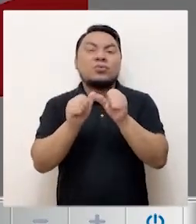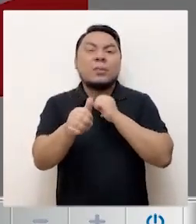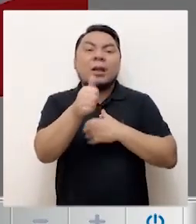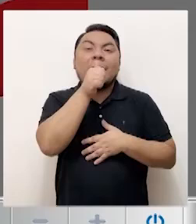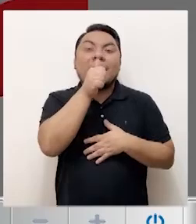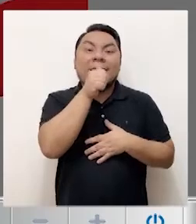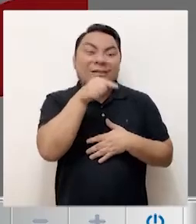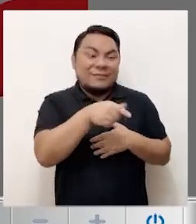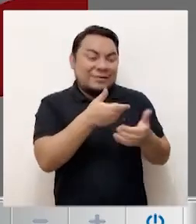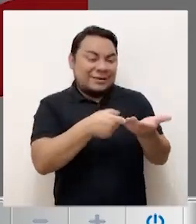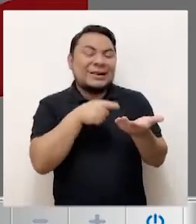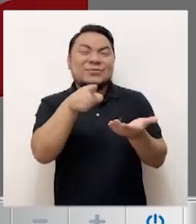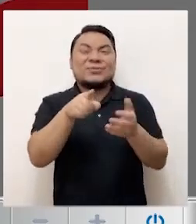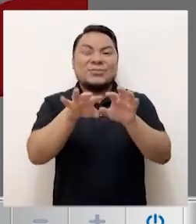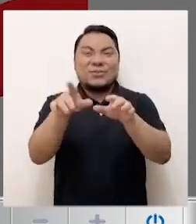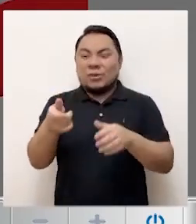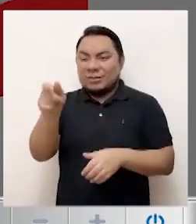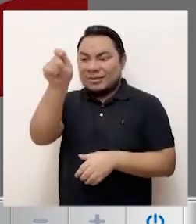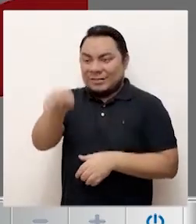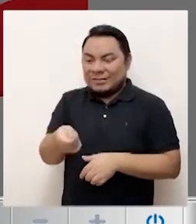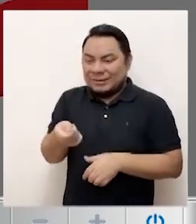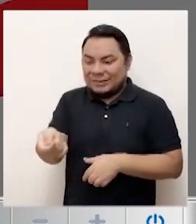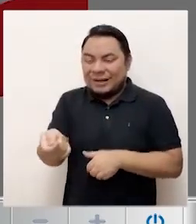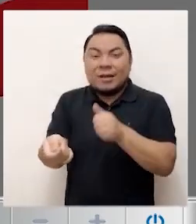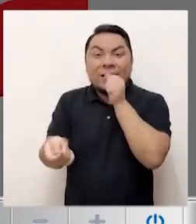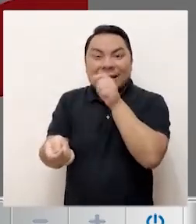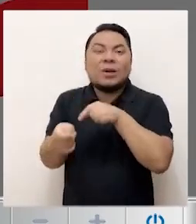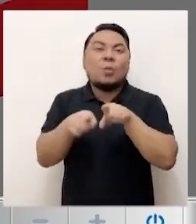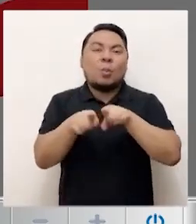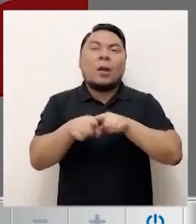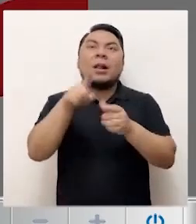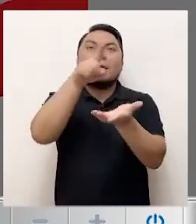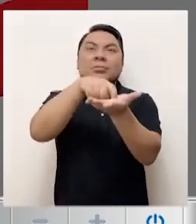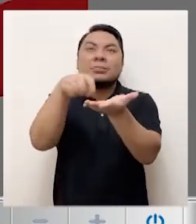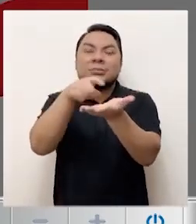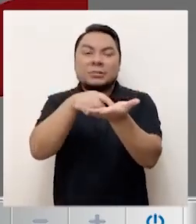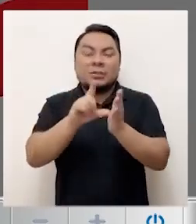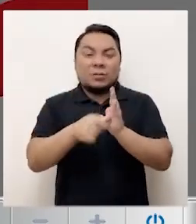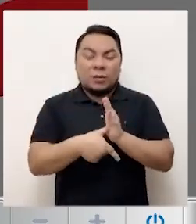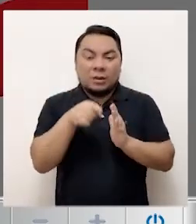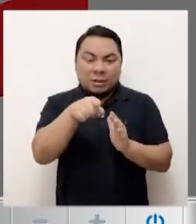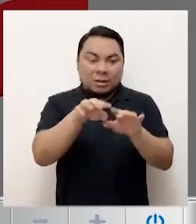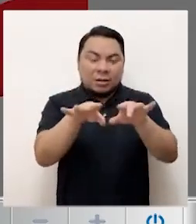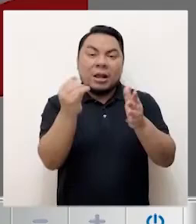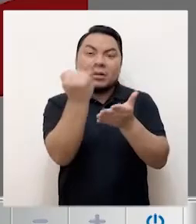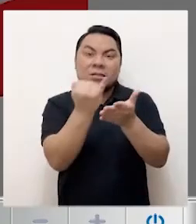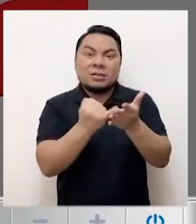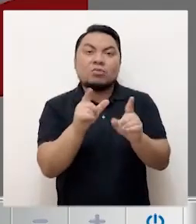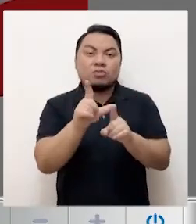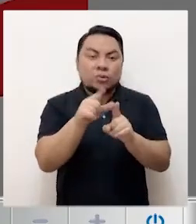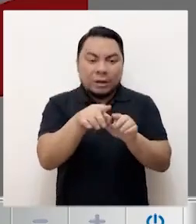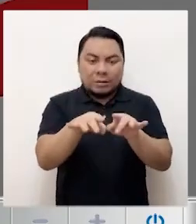de la clave que use en el cajero. Luego, en el recuadro escriba el texto de la imagen.